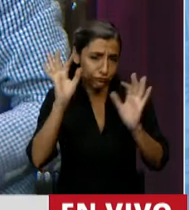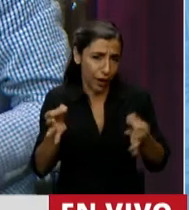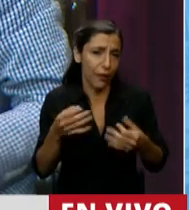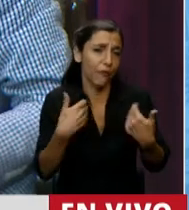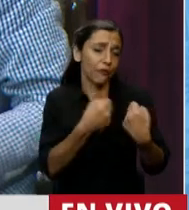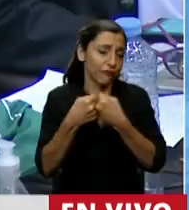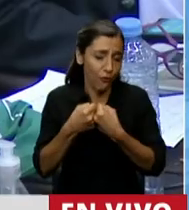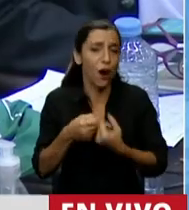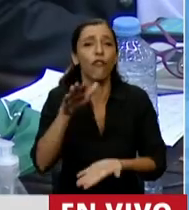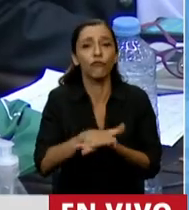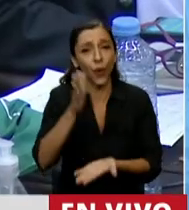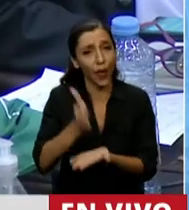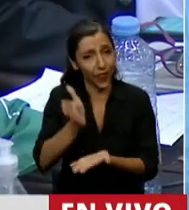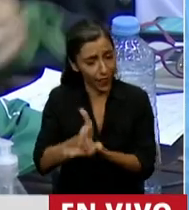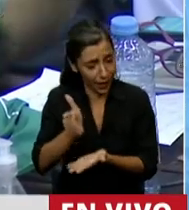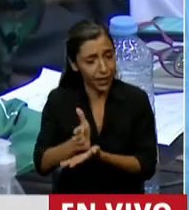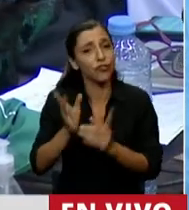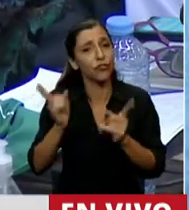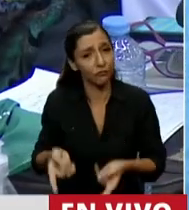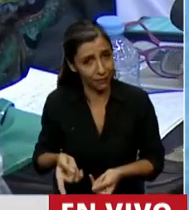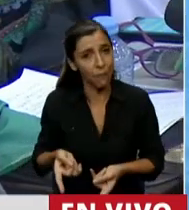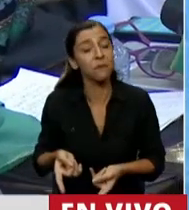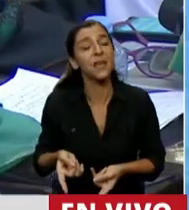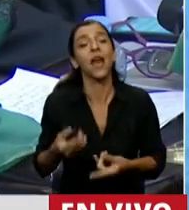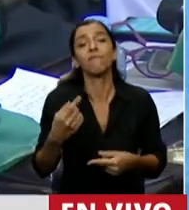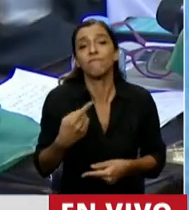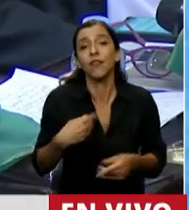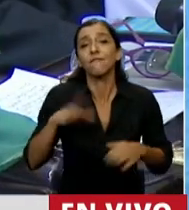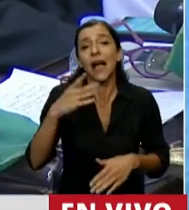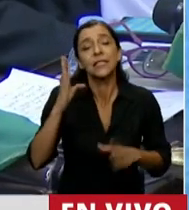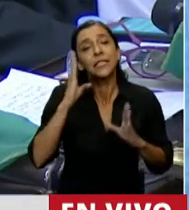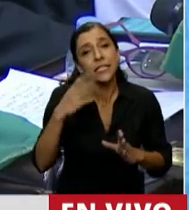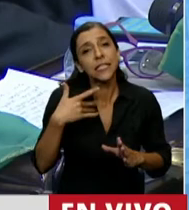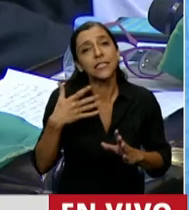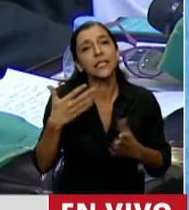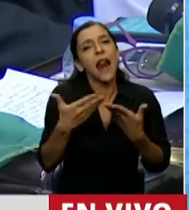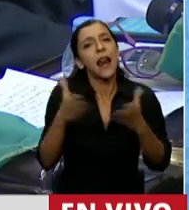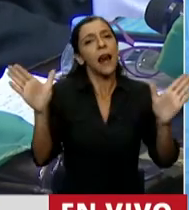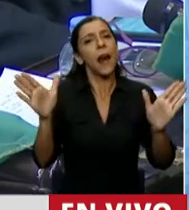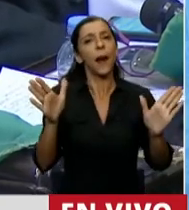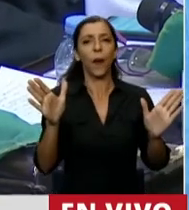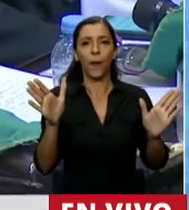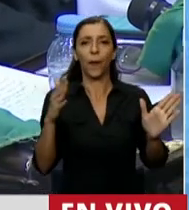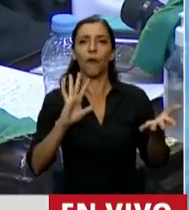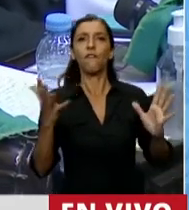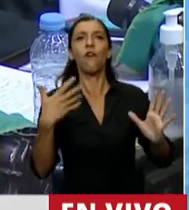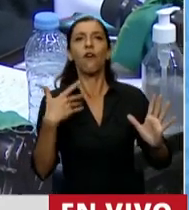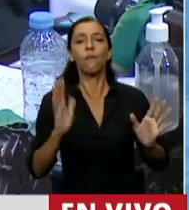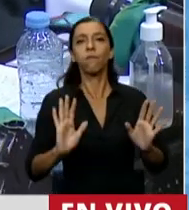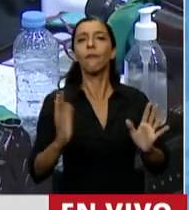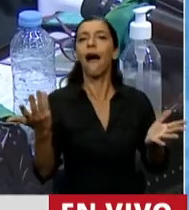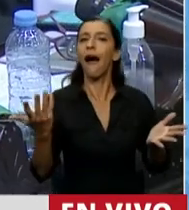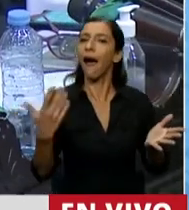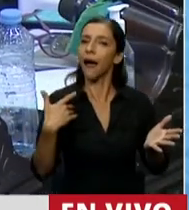de derechos, se trata de una cuestión de libertades, se trata de una cuestión de